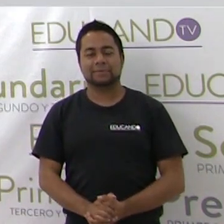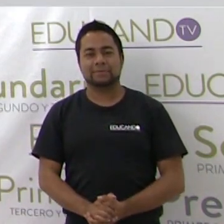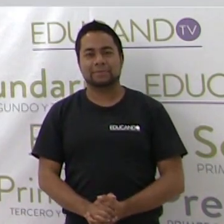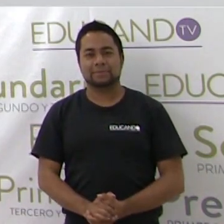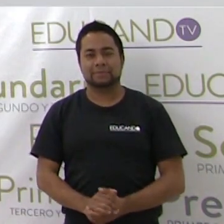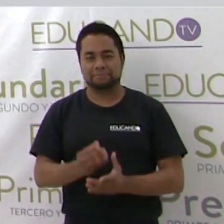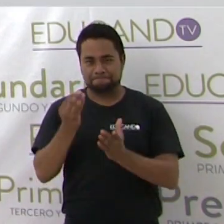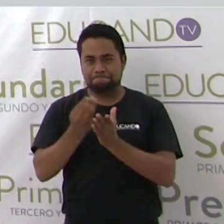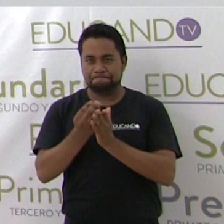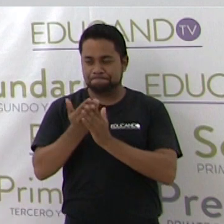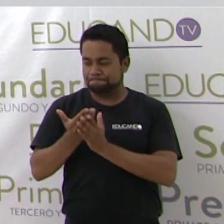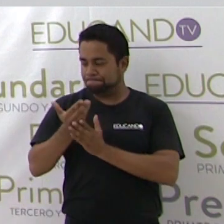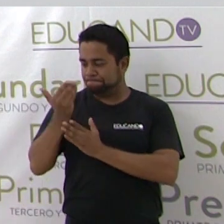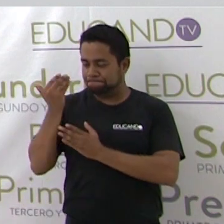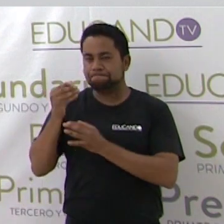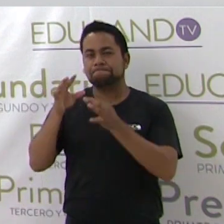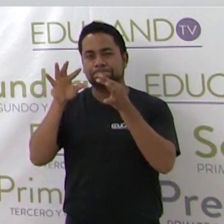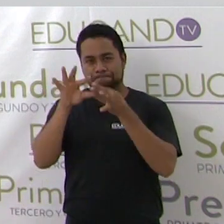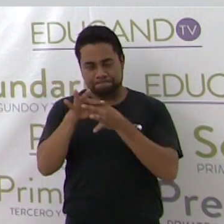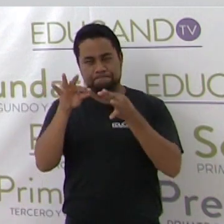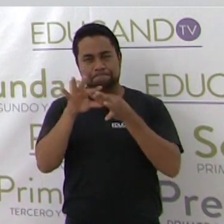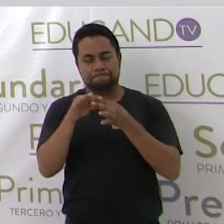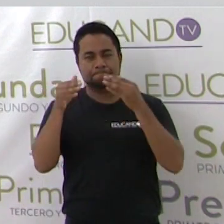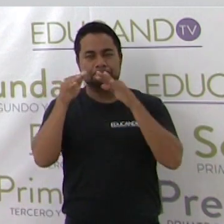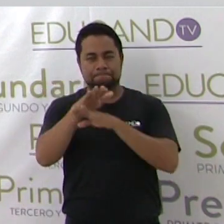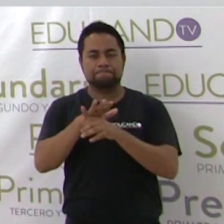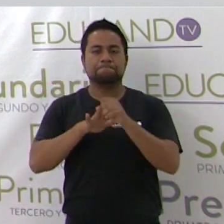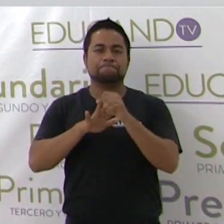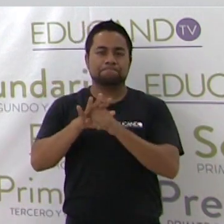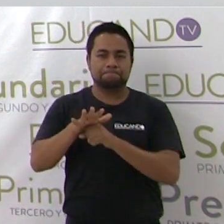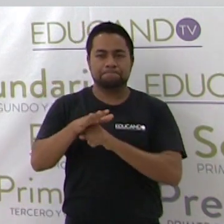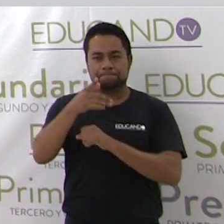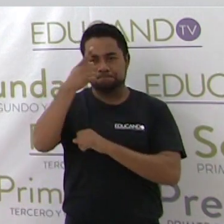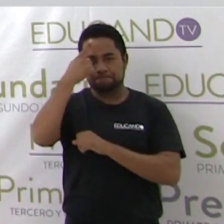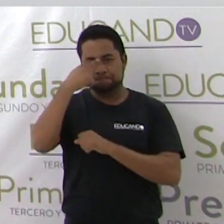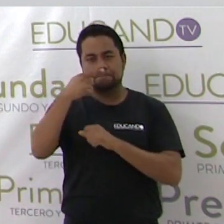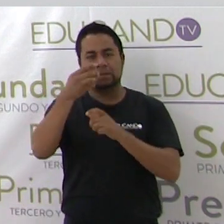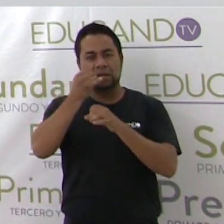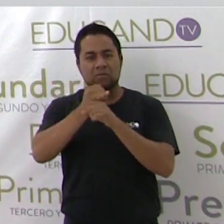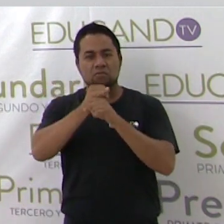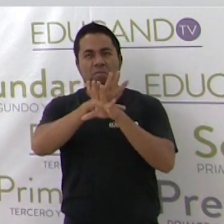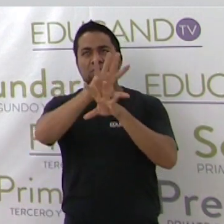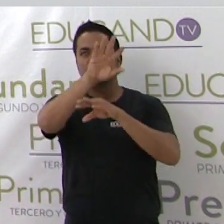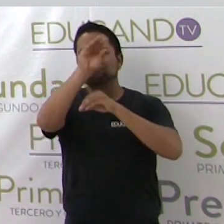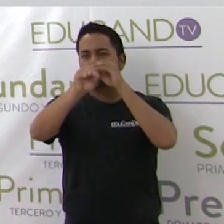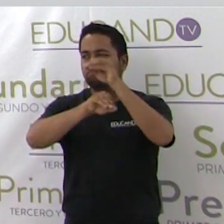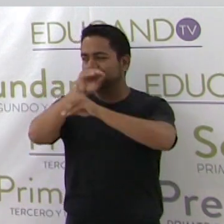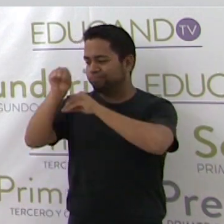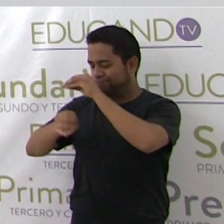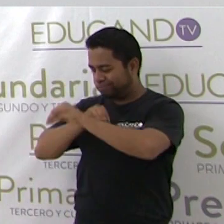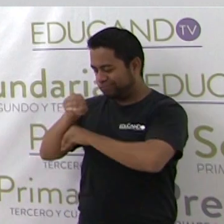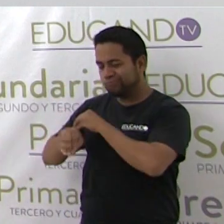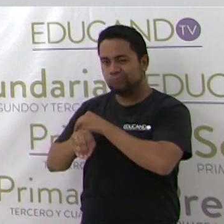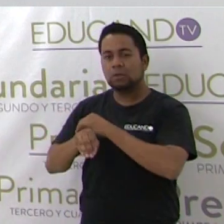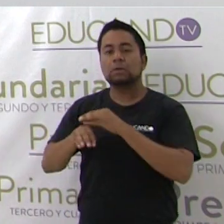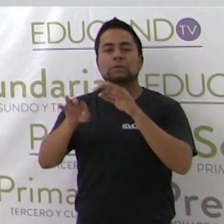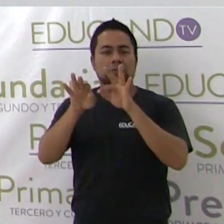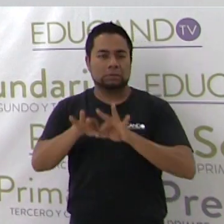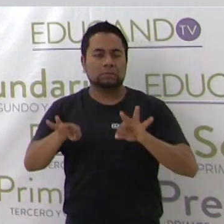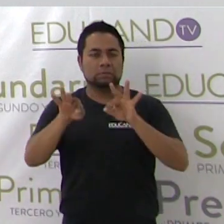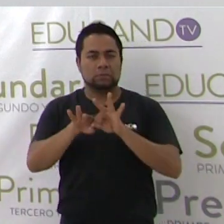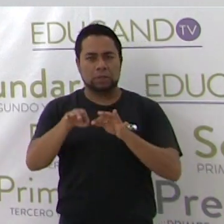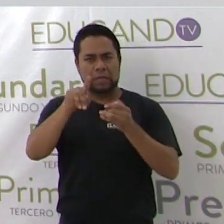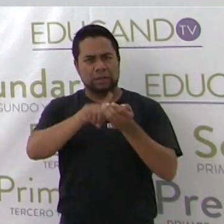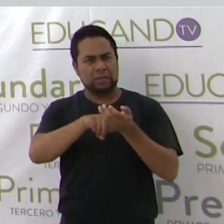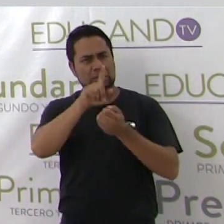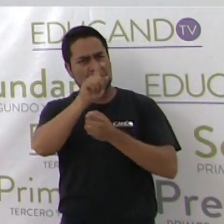En la sesión anterior hablamos todo lo relacionado con lo que son los organizadores de información. Parte fundamental de los